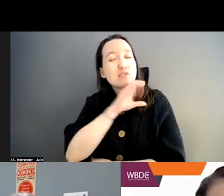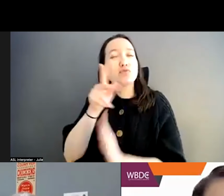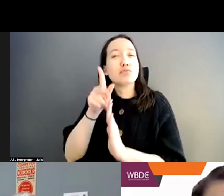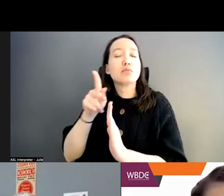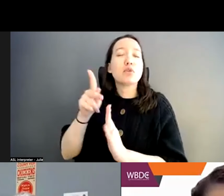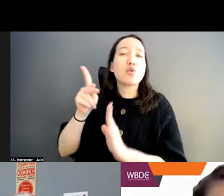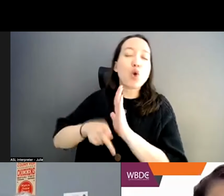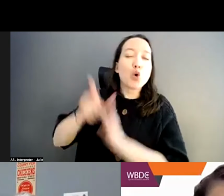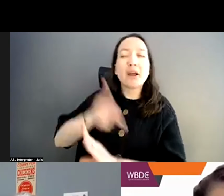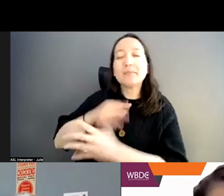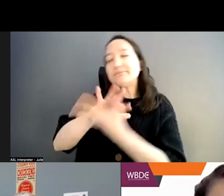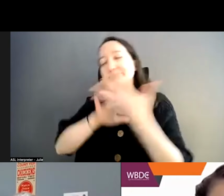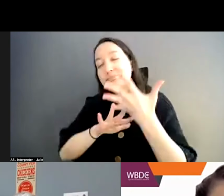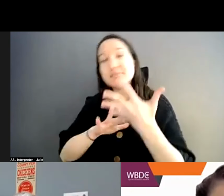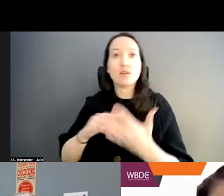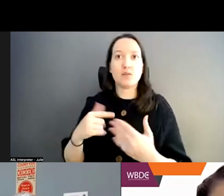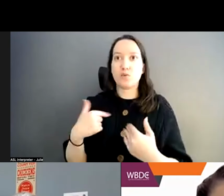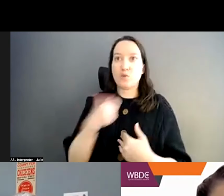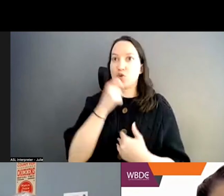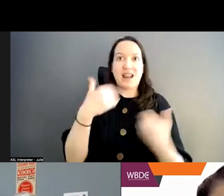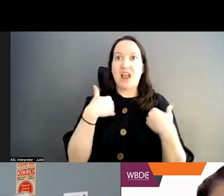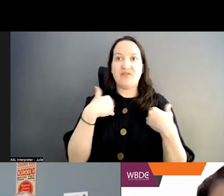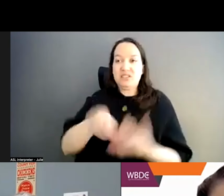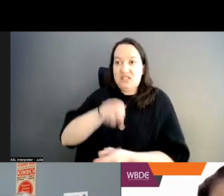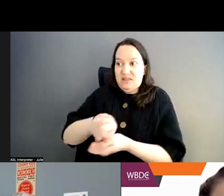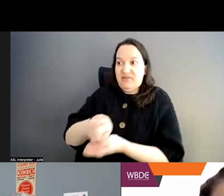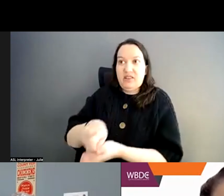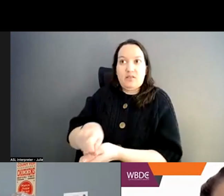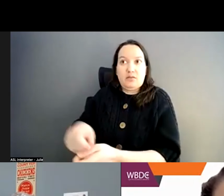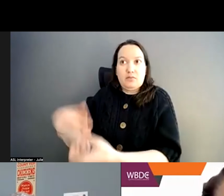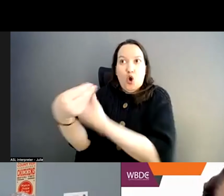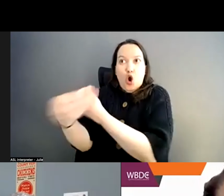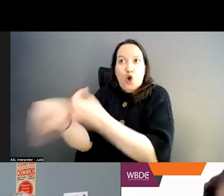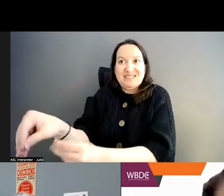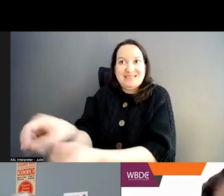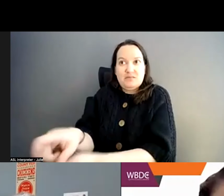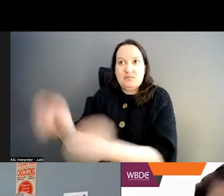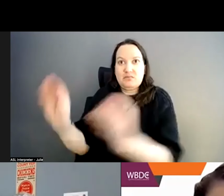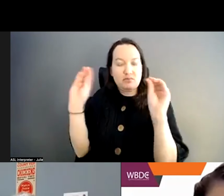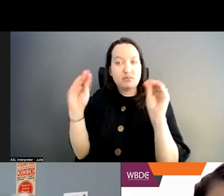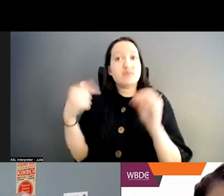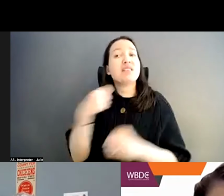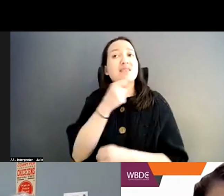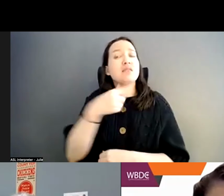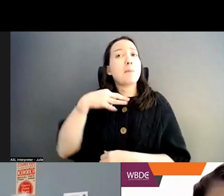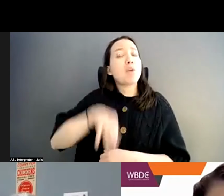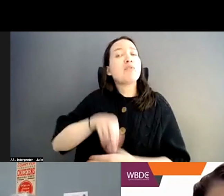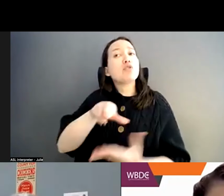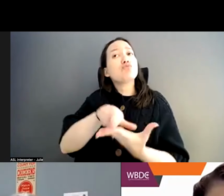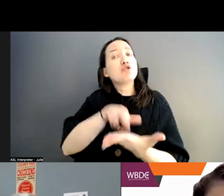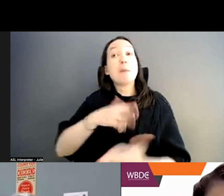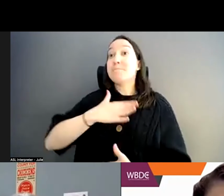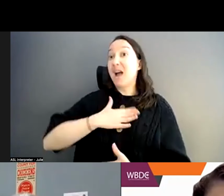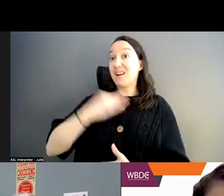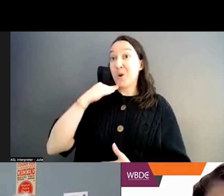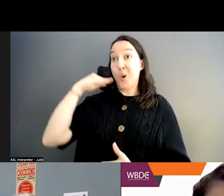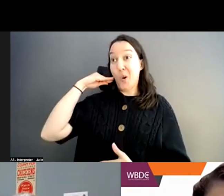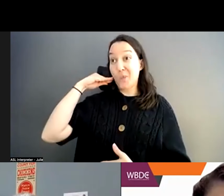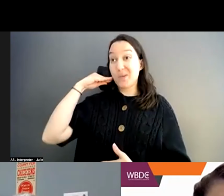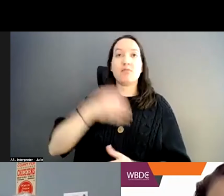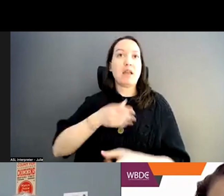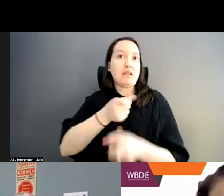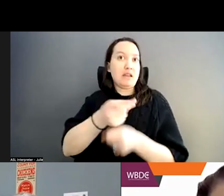veteranos, familias de adultos mayores, programas residenciales y cosas así. Y nuestro sin ánimo de lucro está registrado